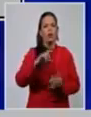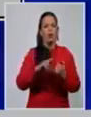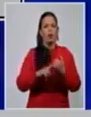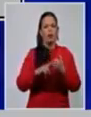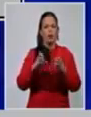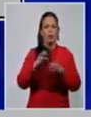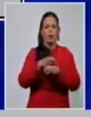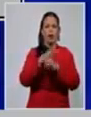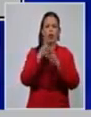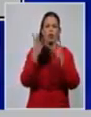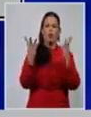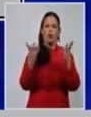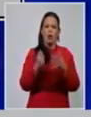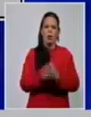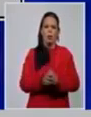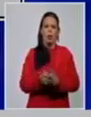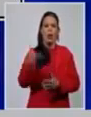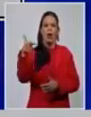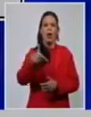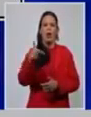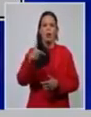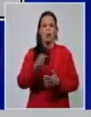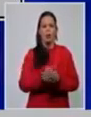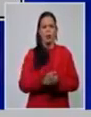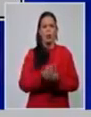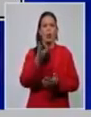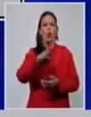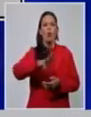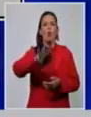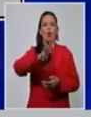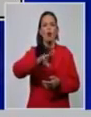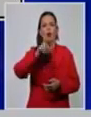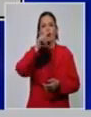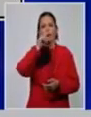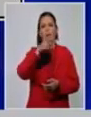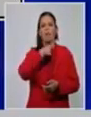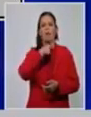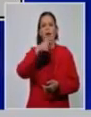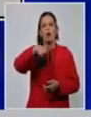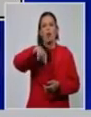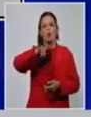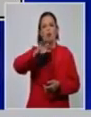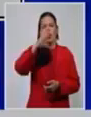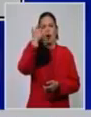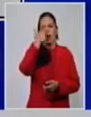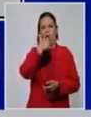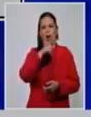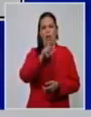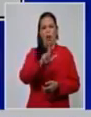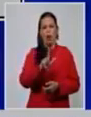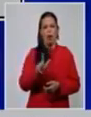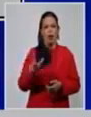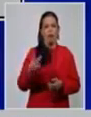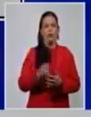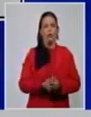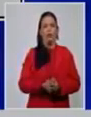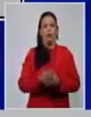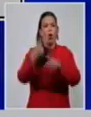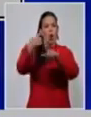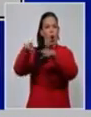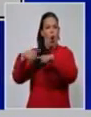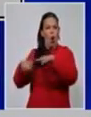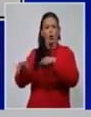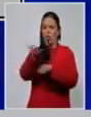Madruga, Jaruco, Güines y Bejucal. Son los 5 municipios, en todos hay riesgo, pero son los 5